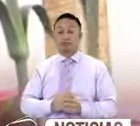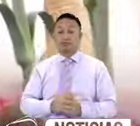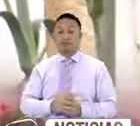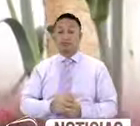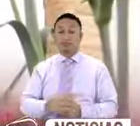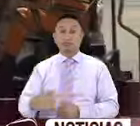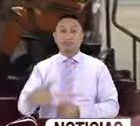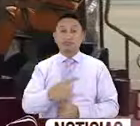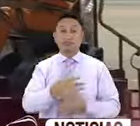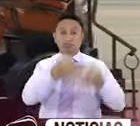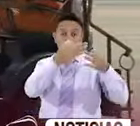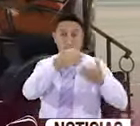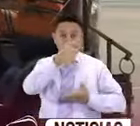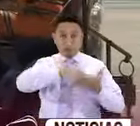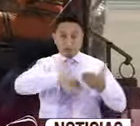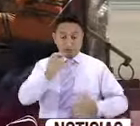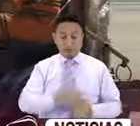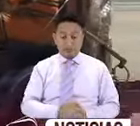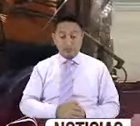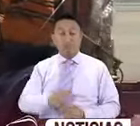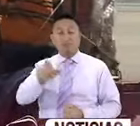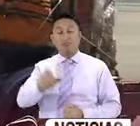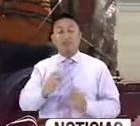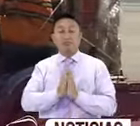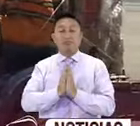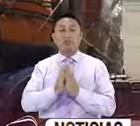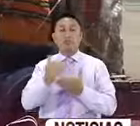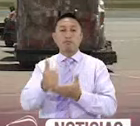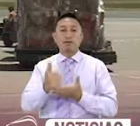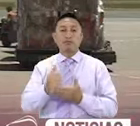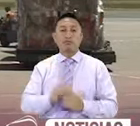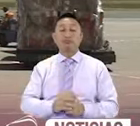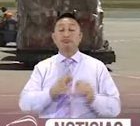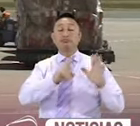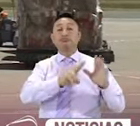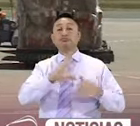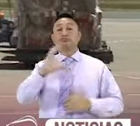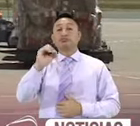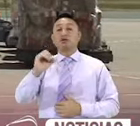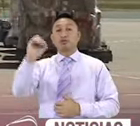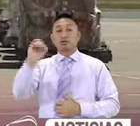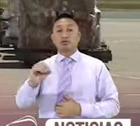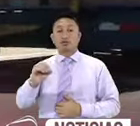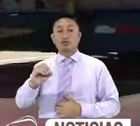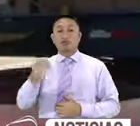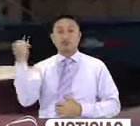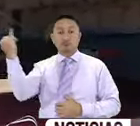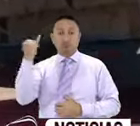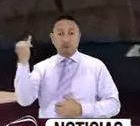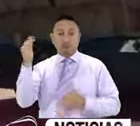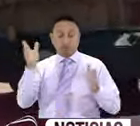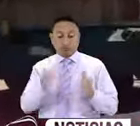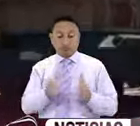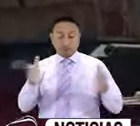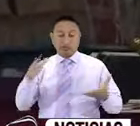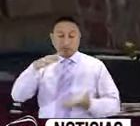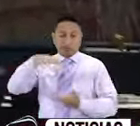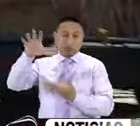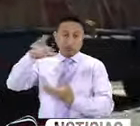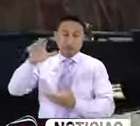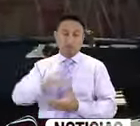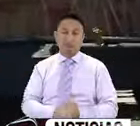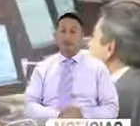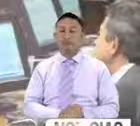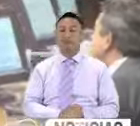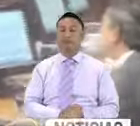y, según sus impulsores, beneficiará al 70% de pequeños y medianos exportadores.